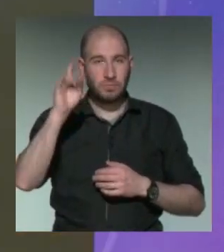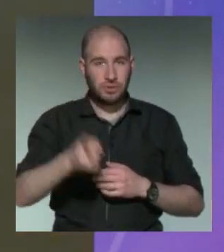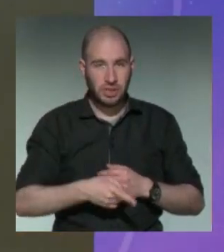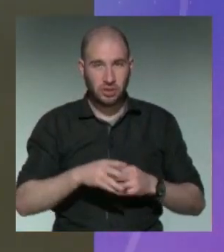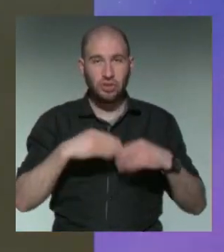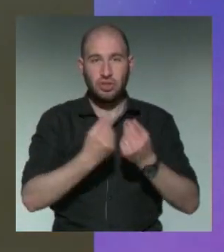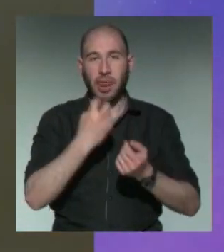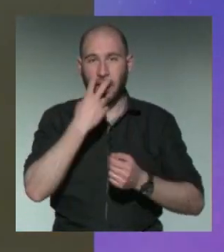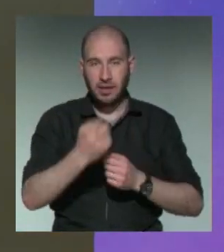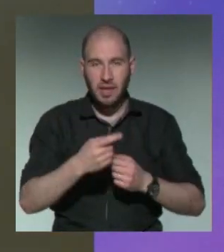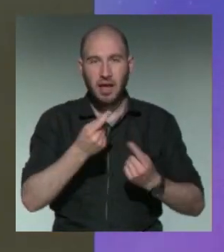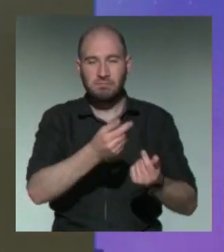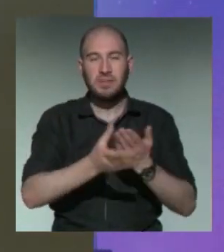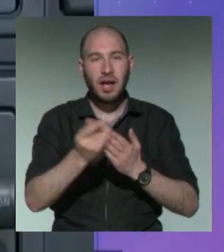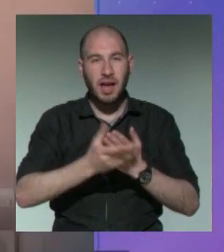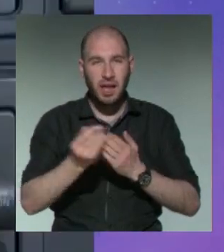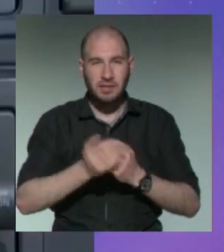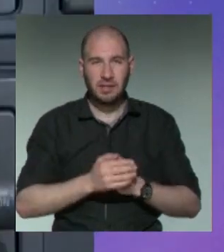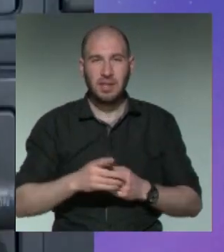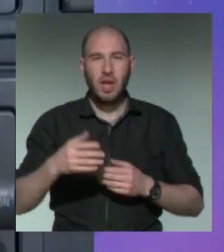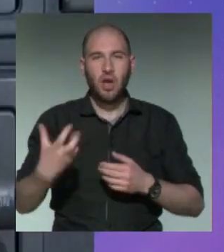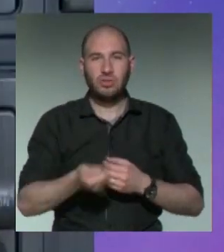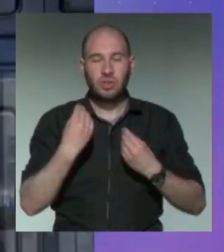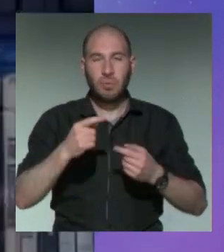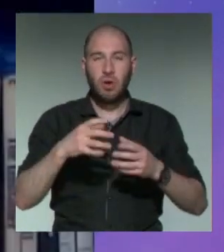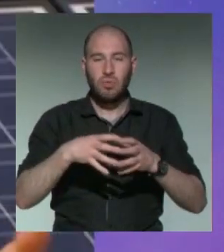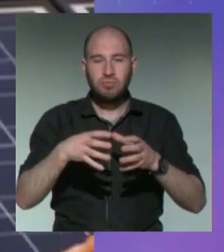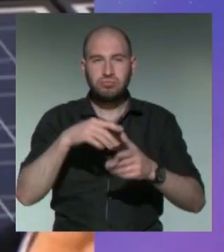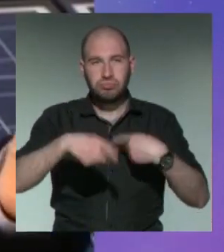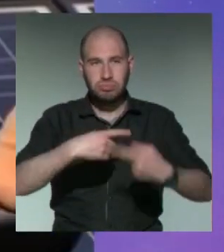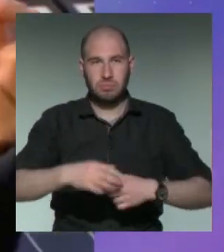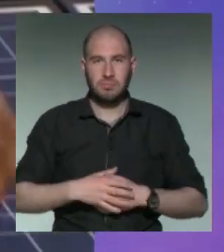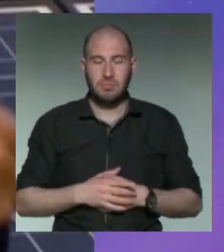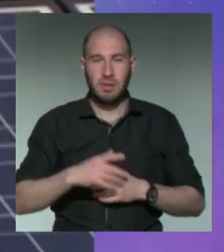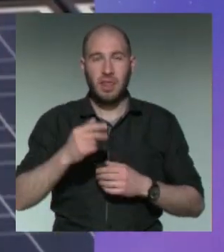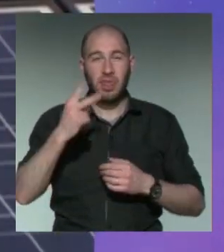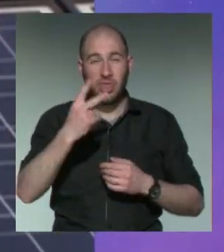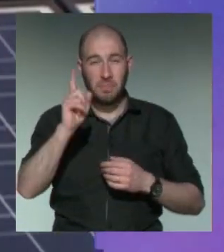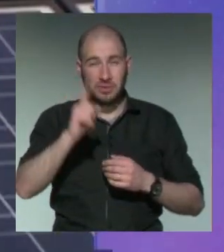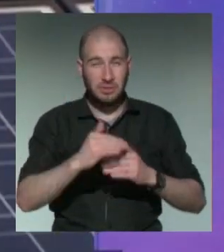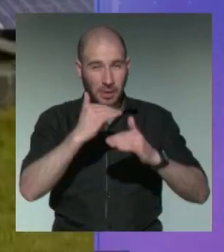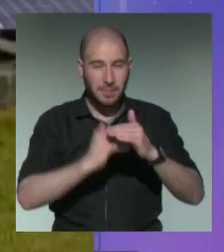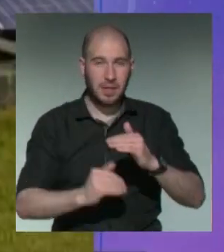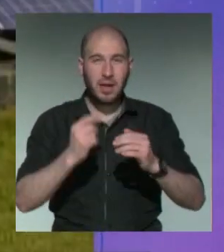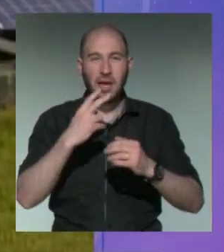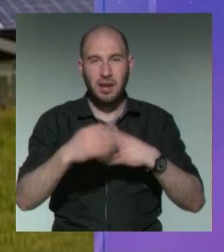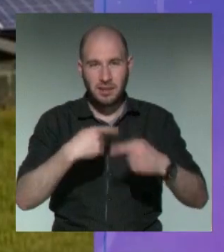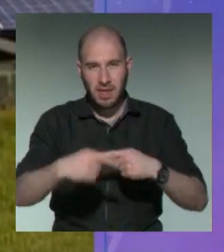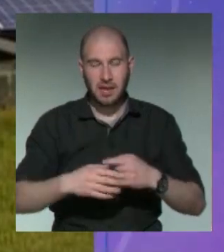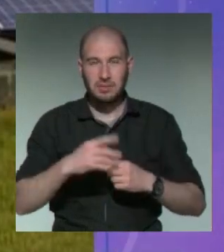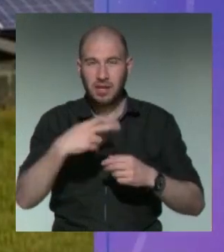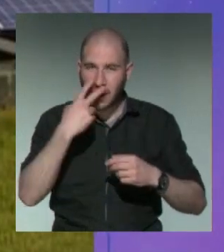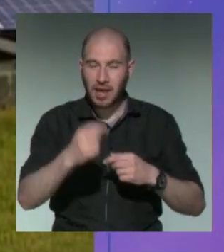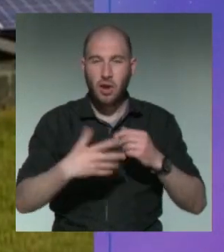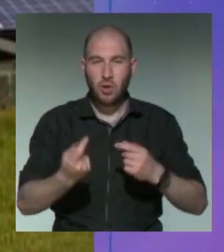de la energía consumida provenga de fuentes renovables. Hoy tenemos menos del 2% de nuestras energías que